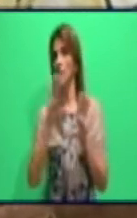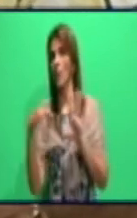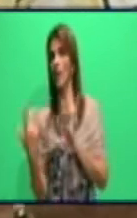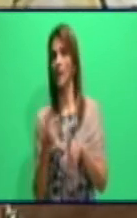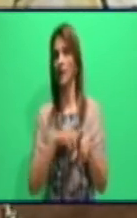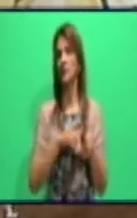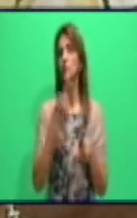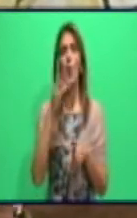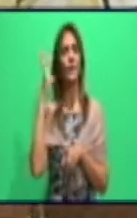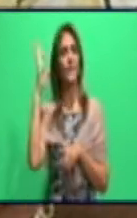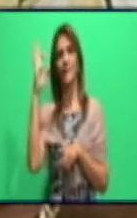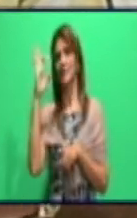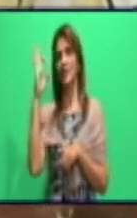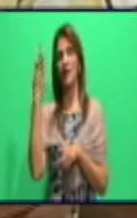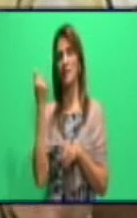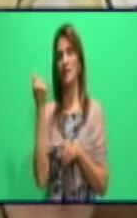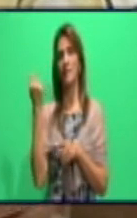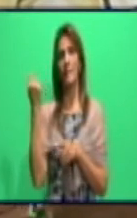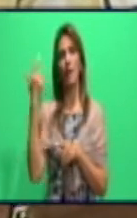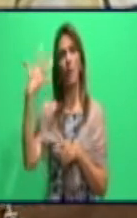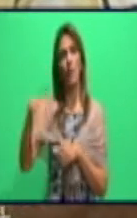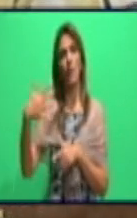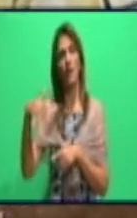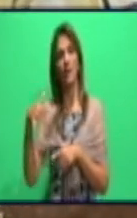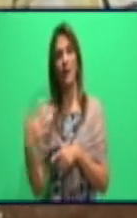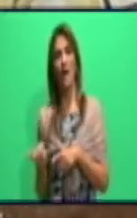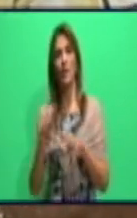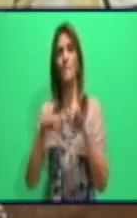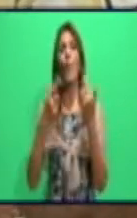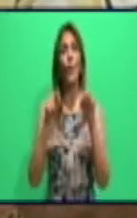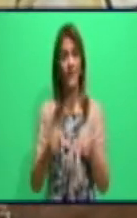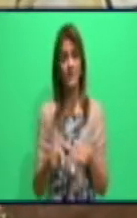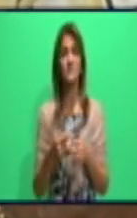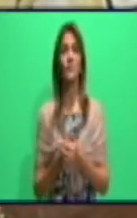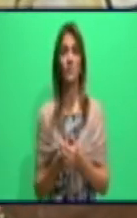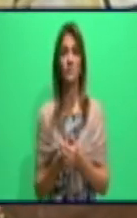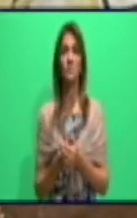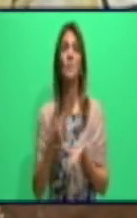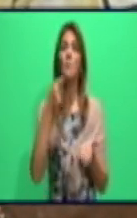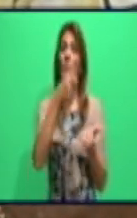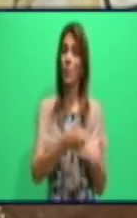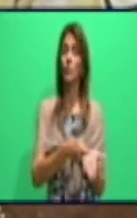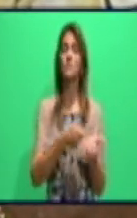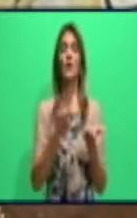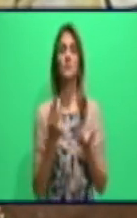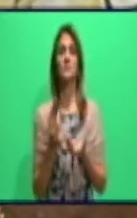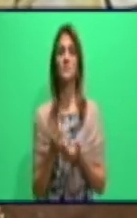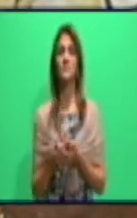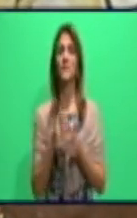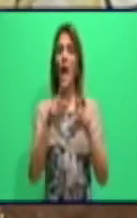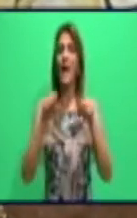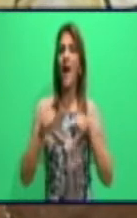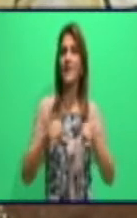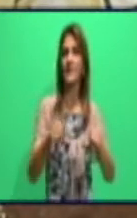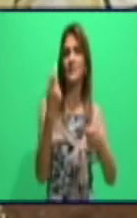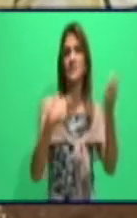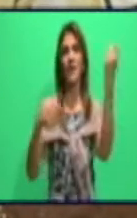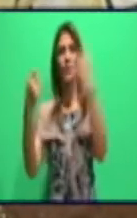respetan en definitiva al pueblo por eso la decisión final de aplicar las multas que comentamos al inicio bueno y carretilleros y en la pizarra